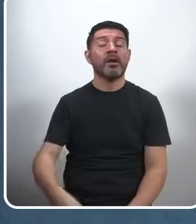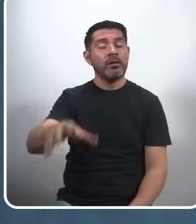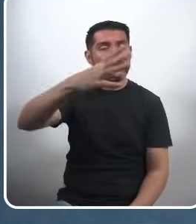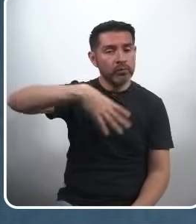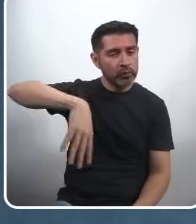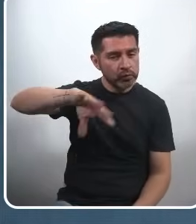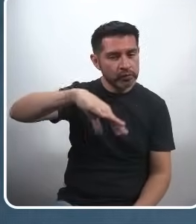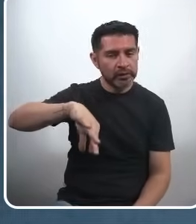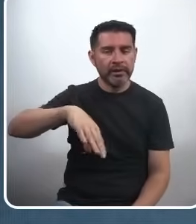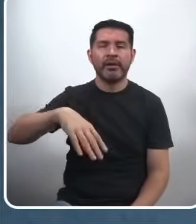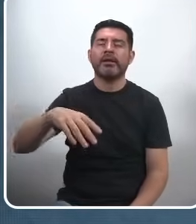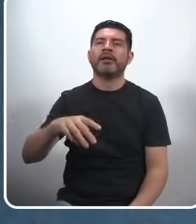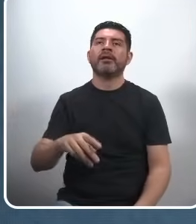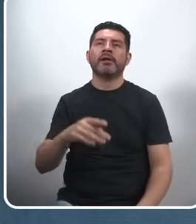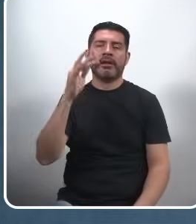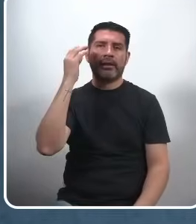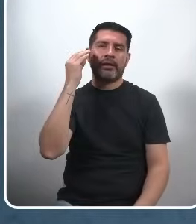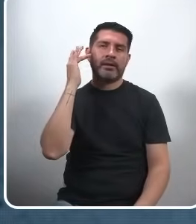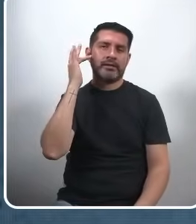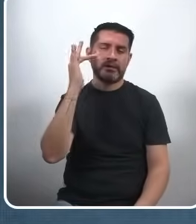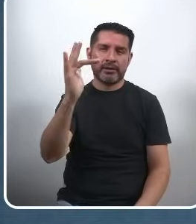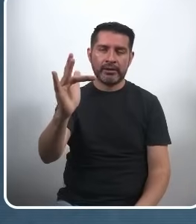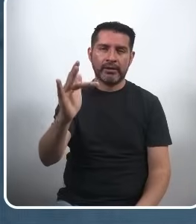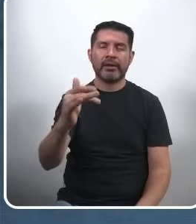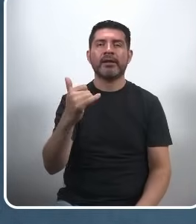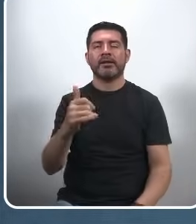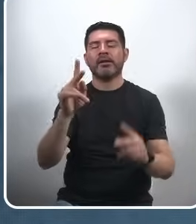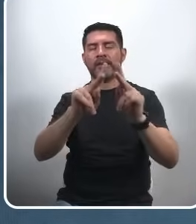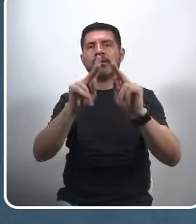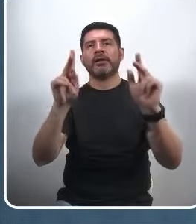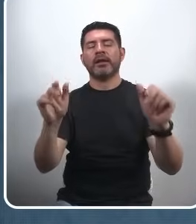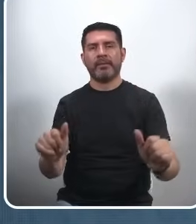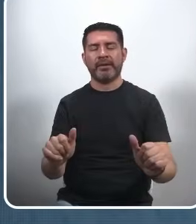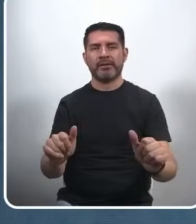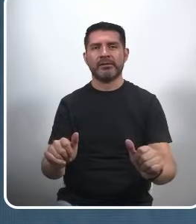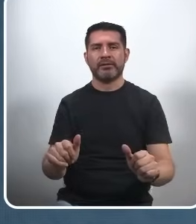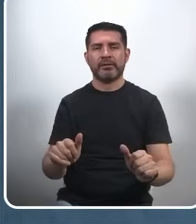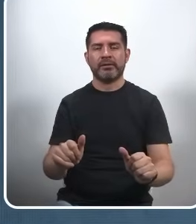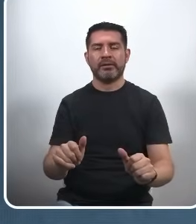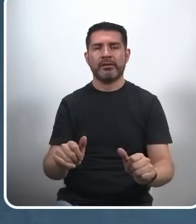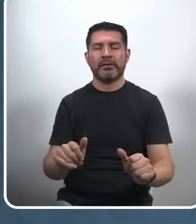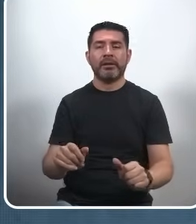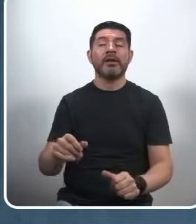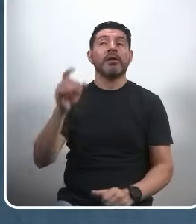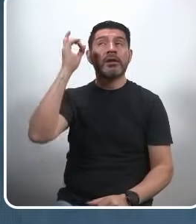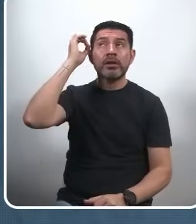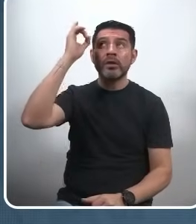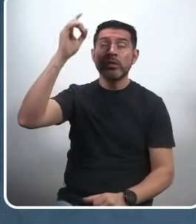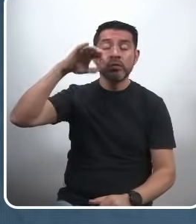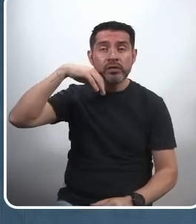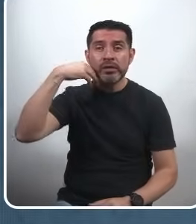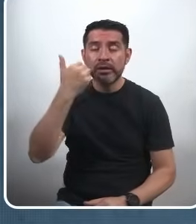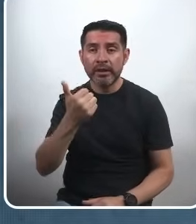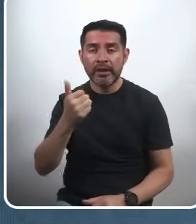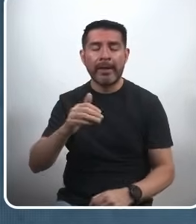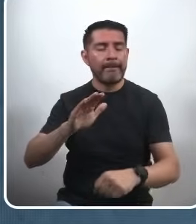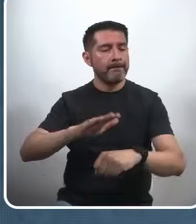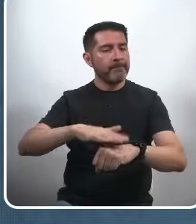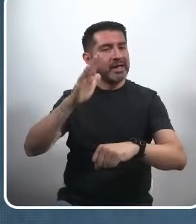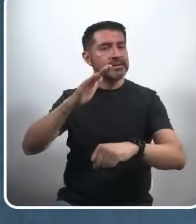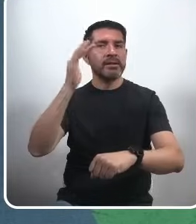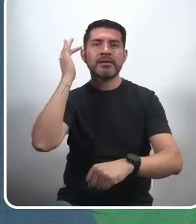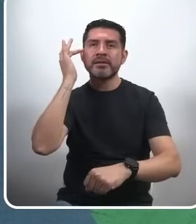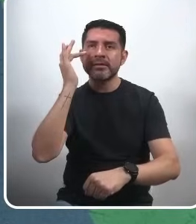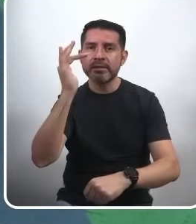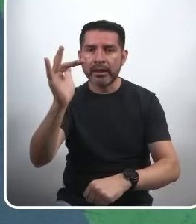sea, Dios quiere mayor santidad y mayor armonía